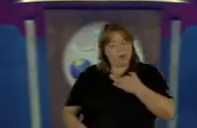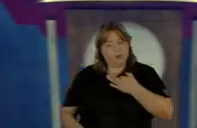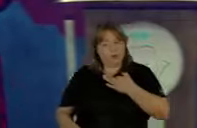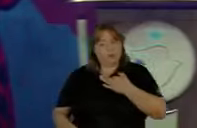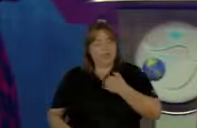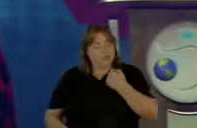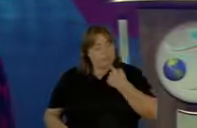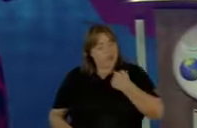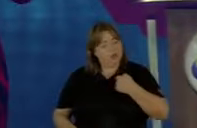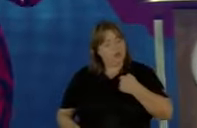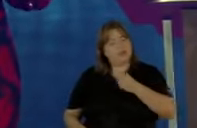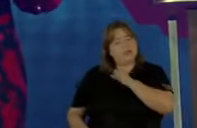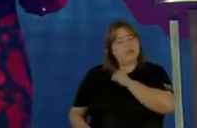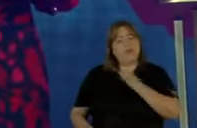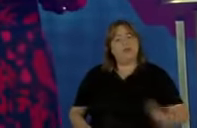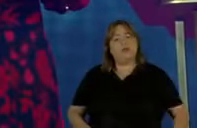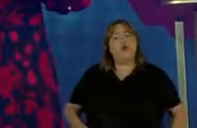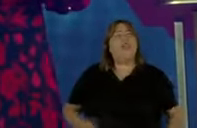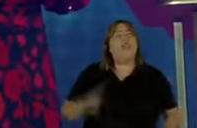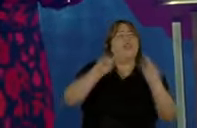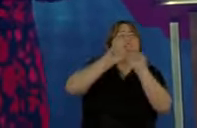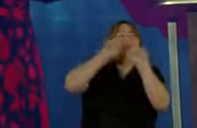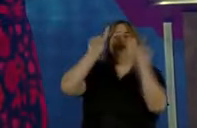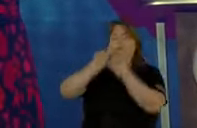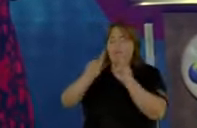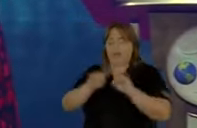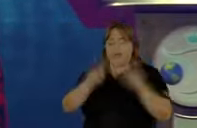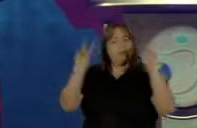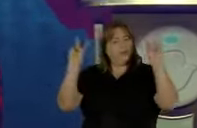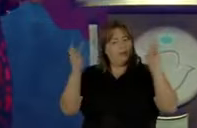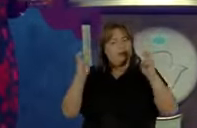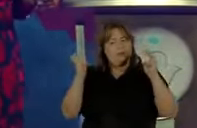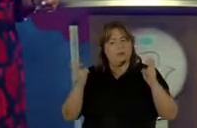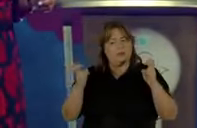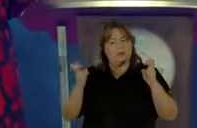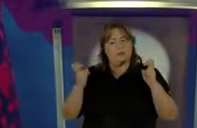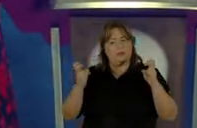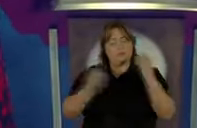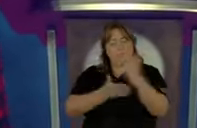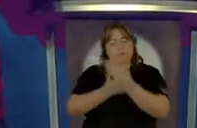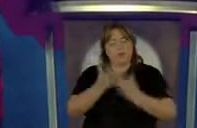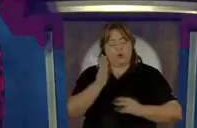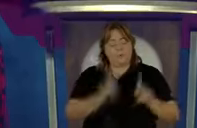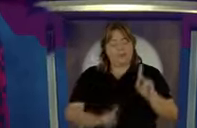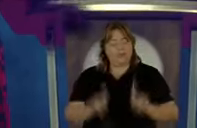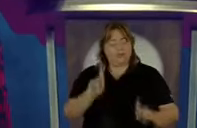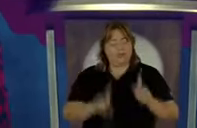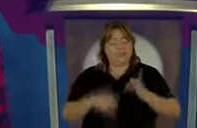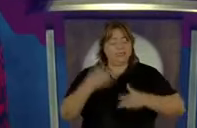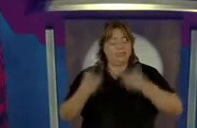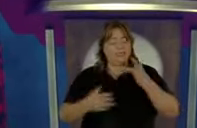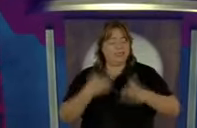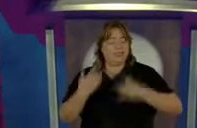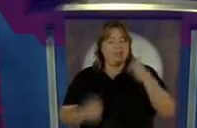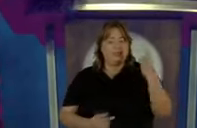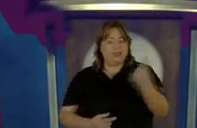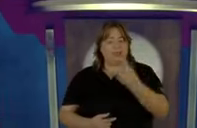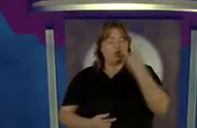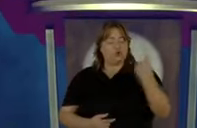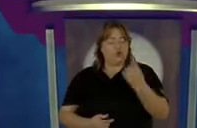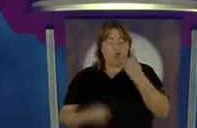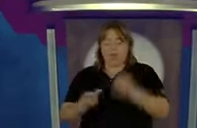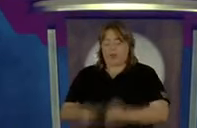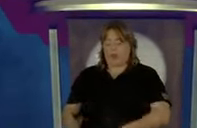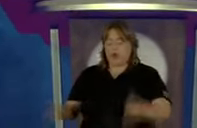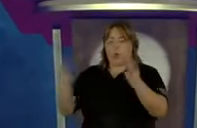Señor, hemos estado hablando de diferentes temas. Y Él me dijo, hay gente que se siente sola y que no ha valorado